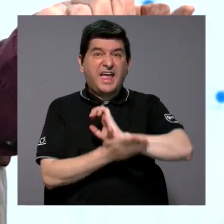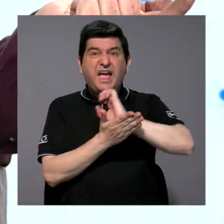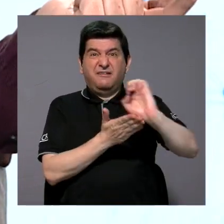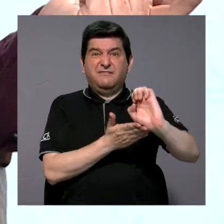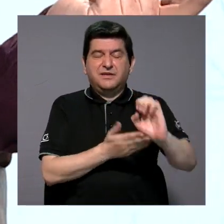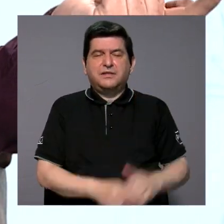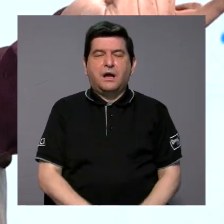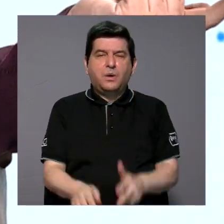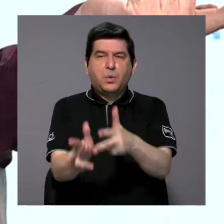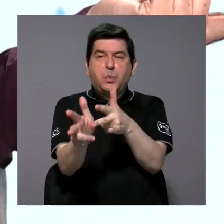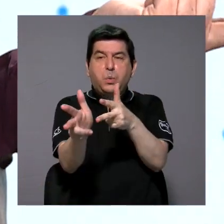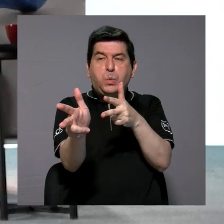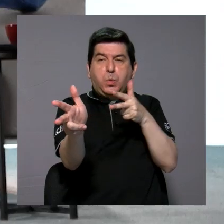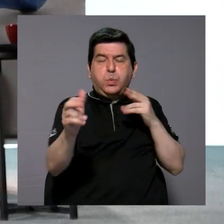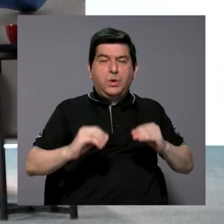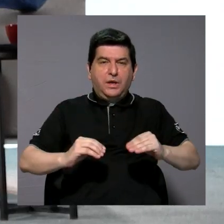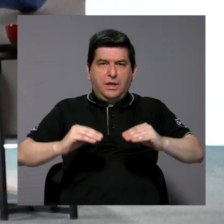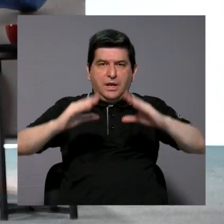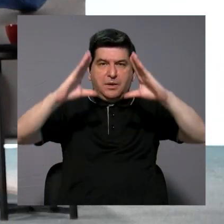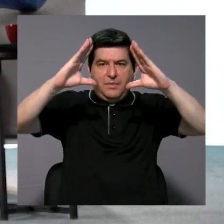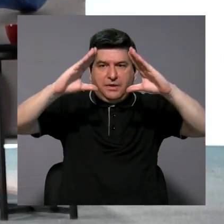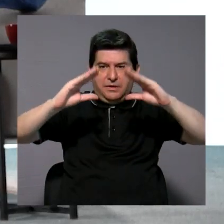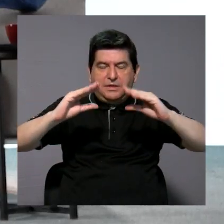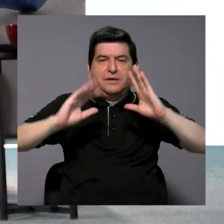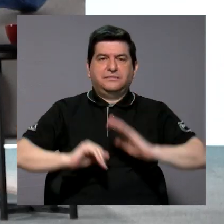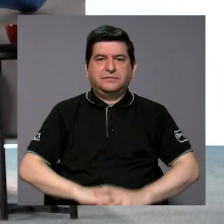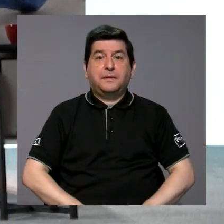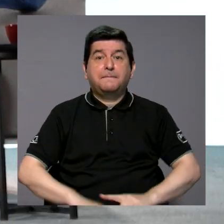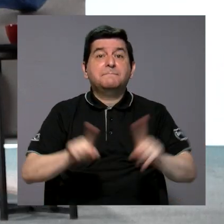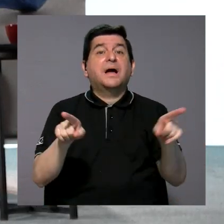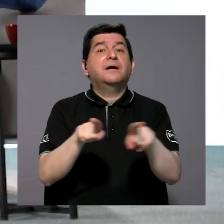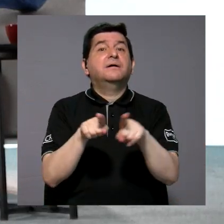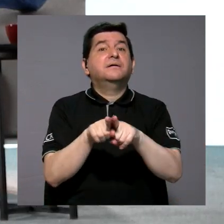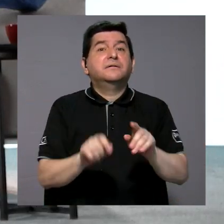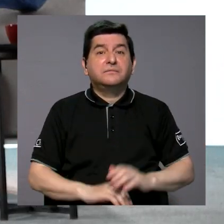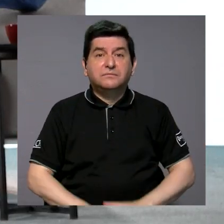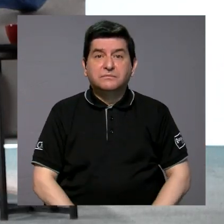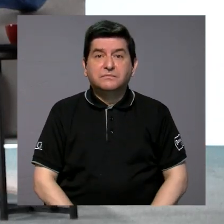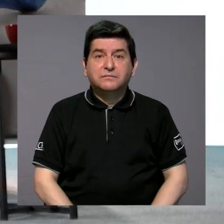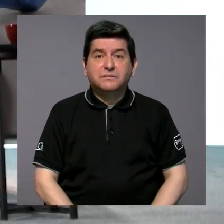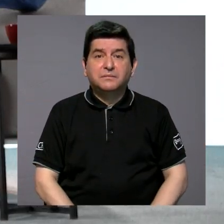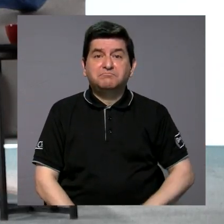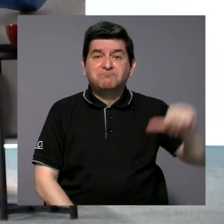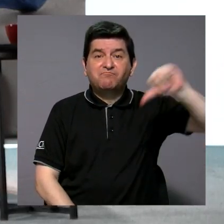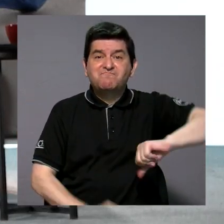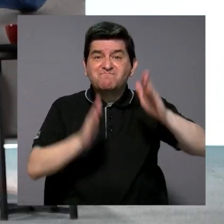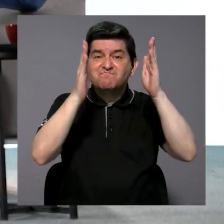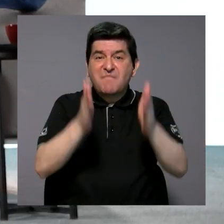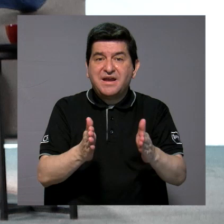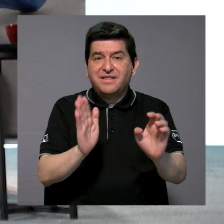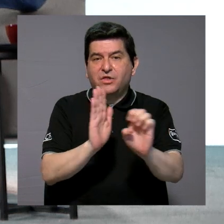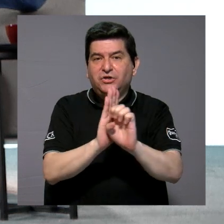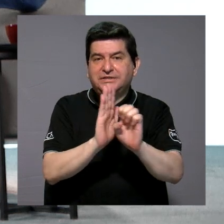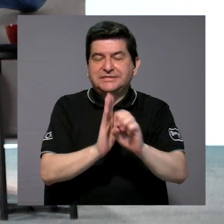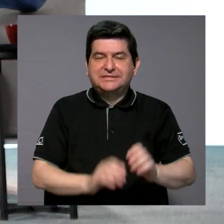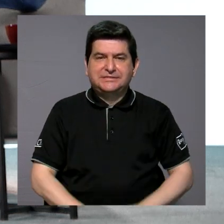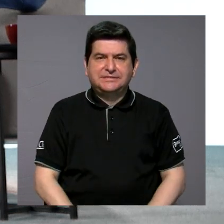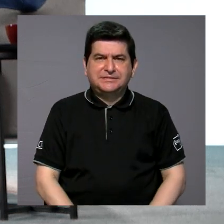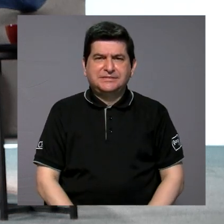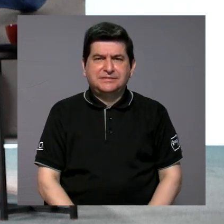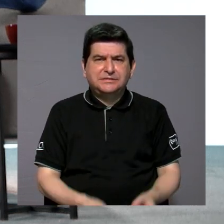evitando la presa de la mañana y la de la tarde. Pero también hay perdedores. Por ejemplo,